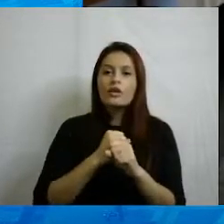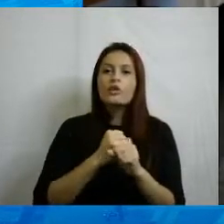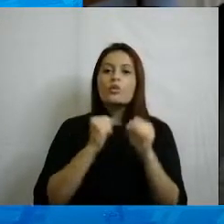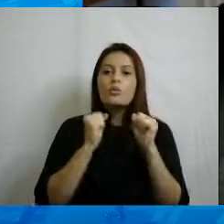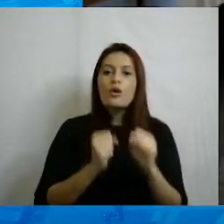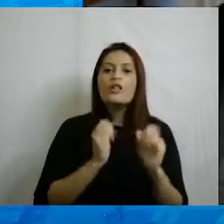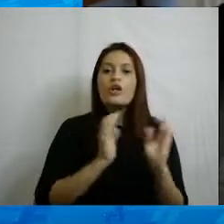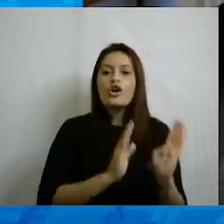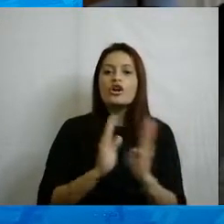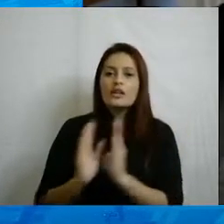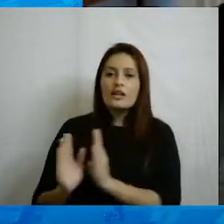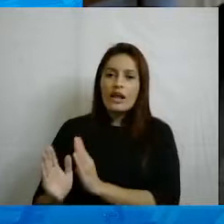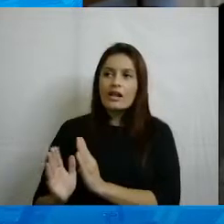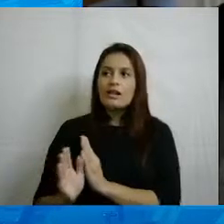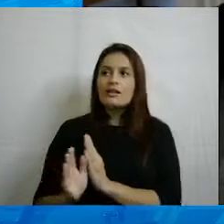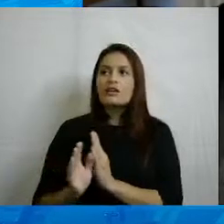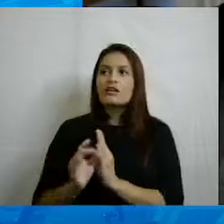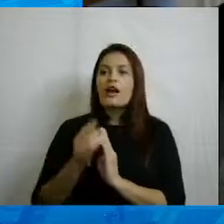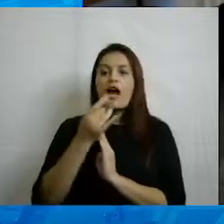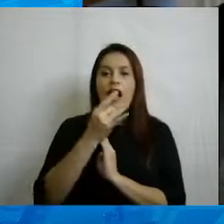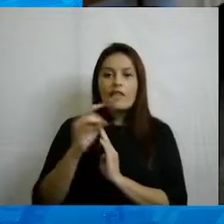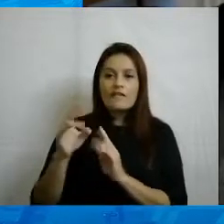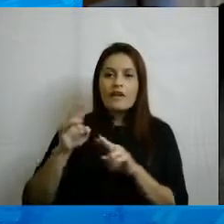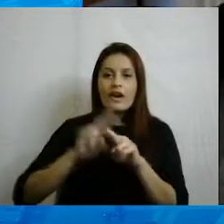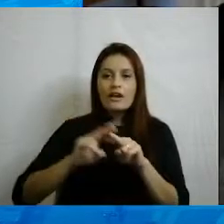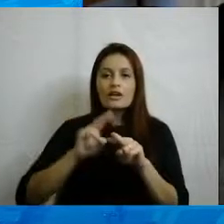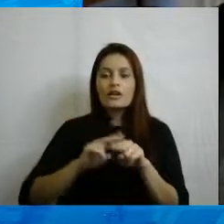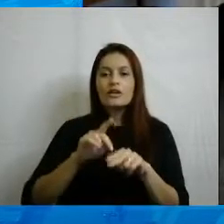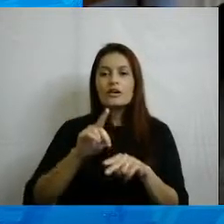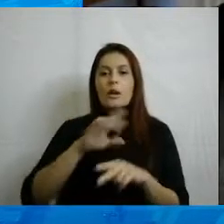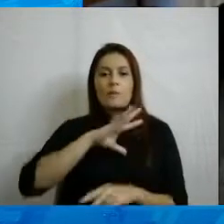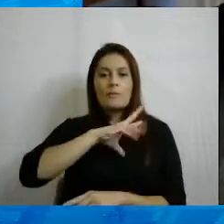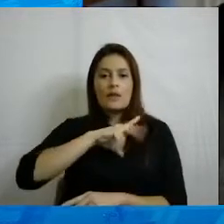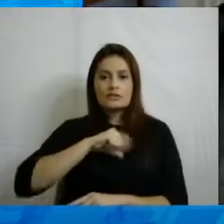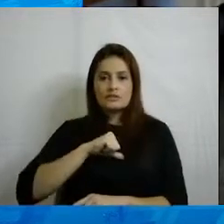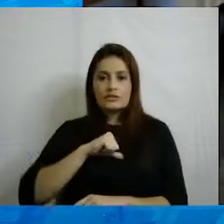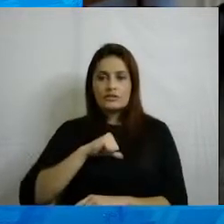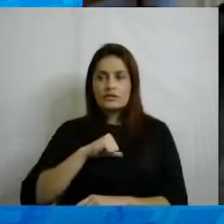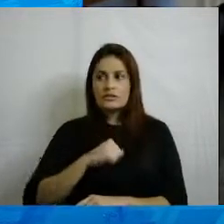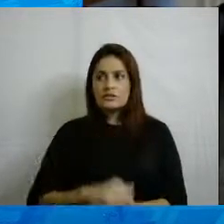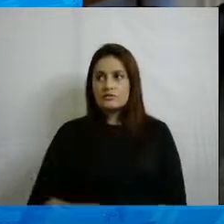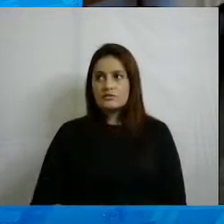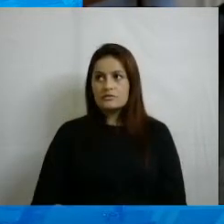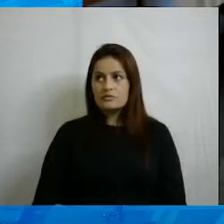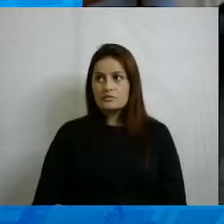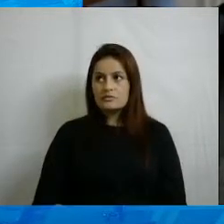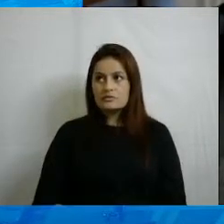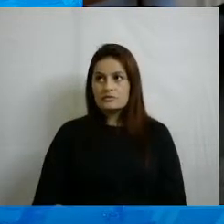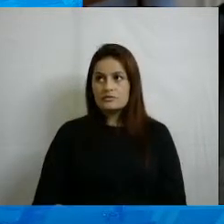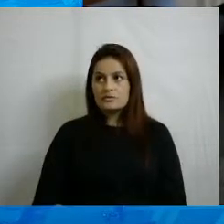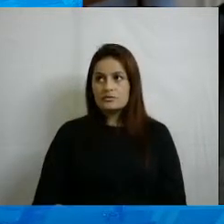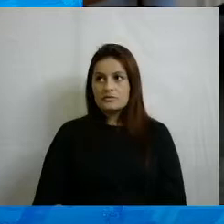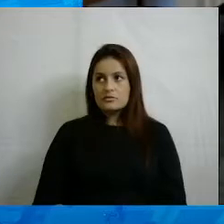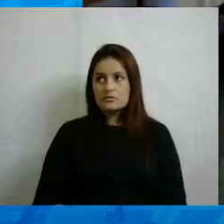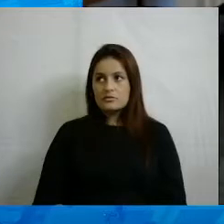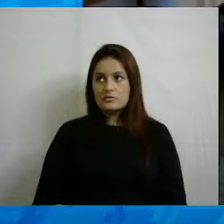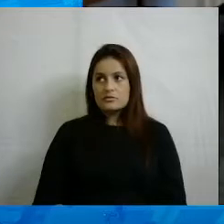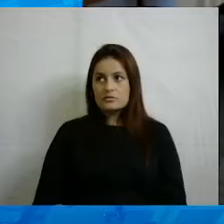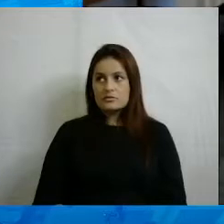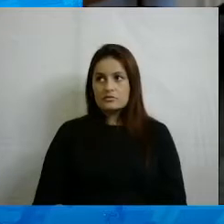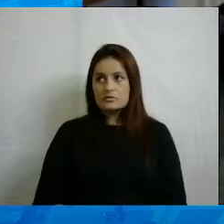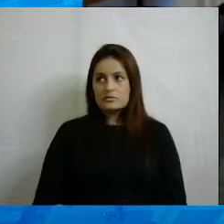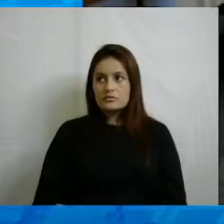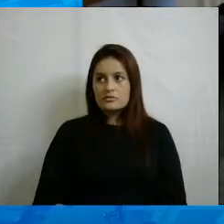bonito cada vez que haya una exposición en Plaza de Armas. Ese es un punto, que estoy hablando de este plan anual. Y el